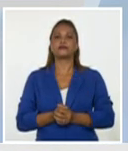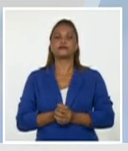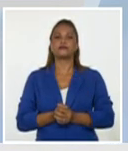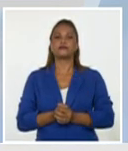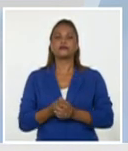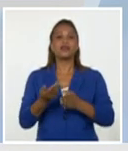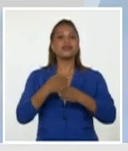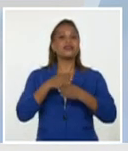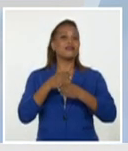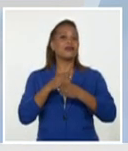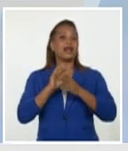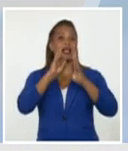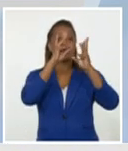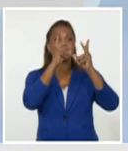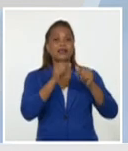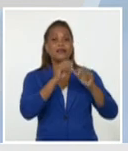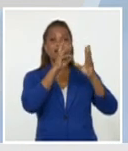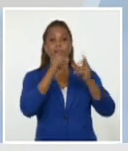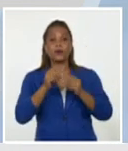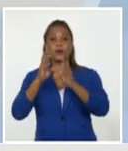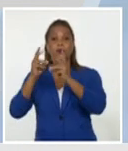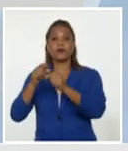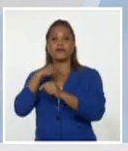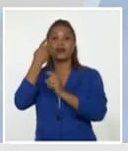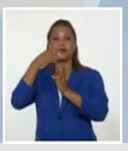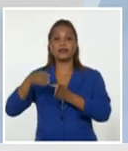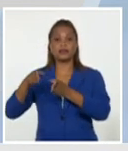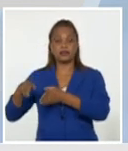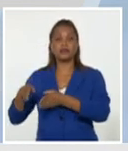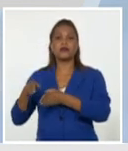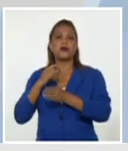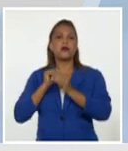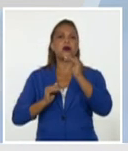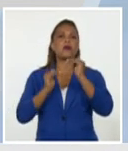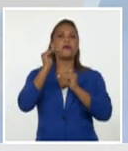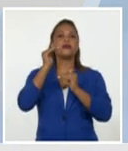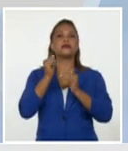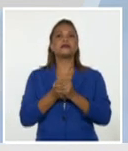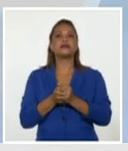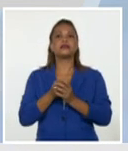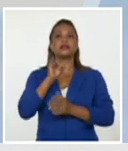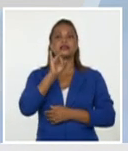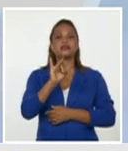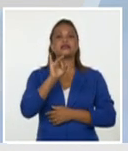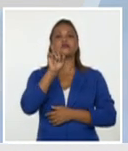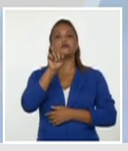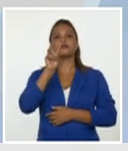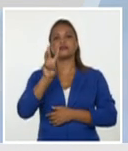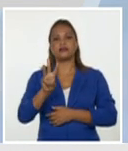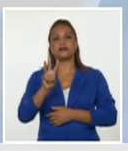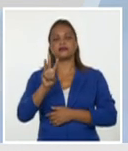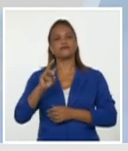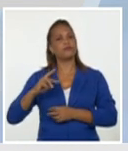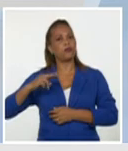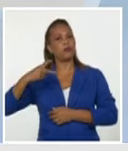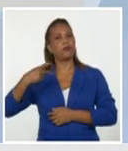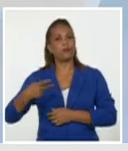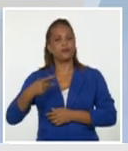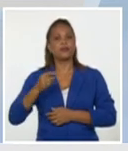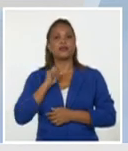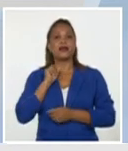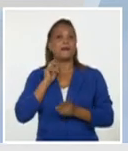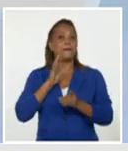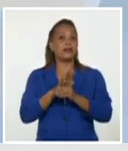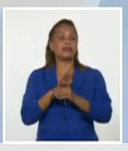cifra total de fallecidos pues se incremente a 713, reitero, desde el